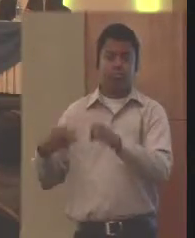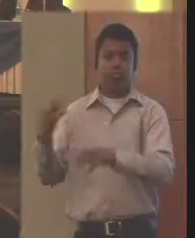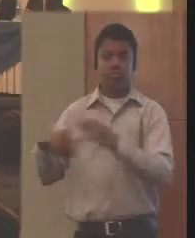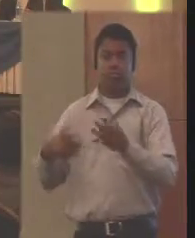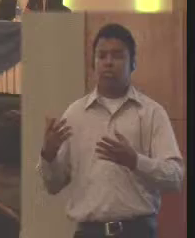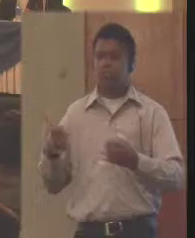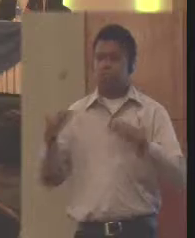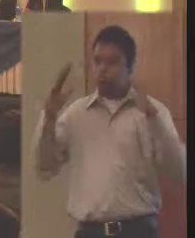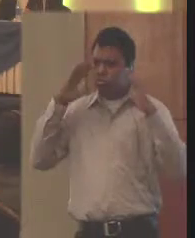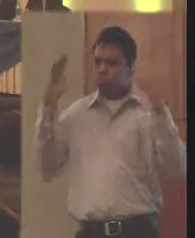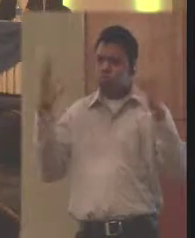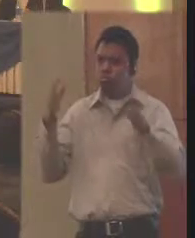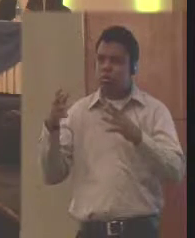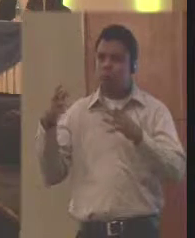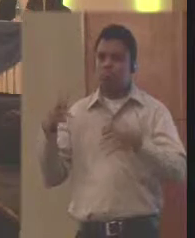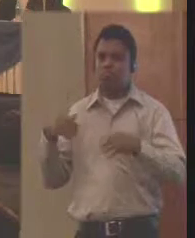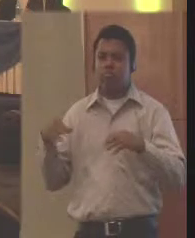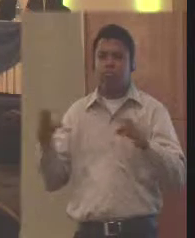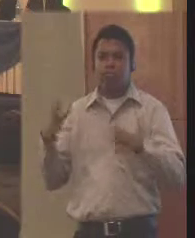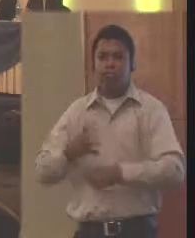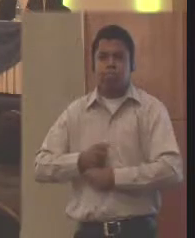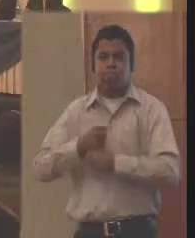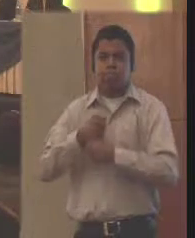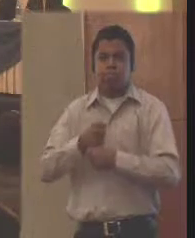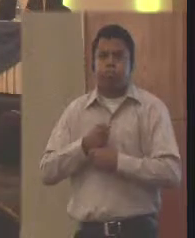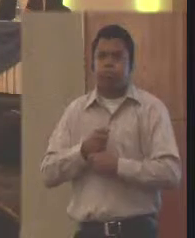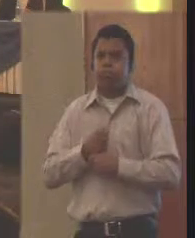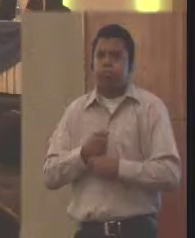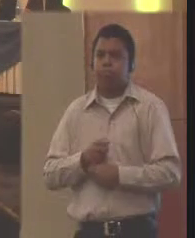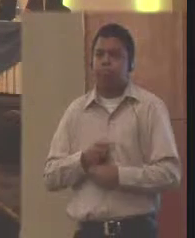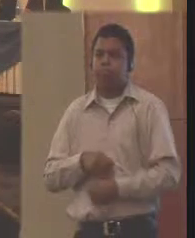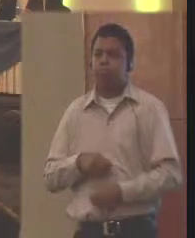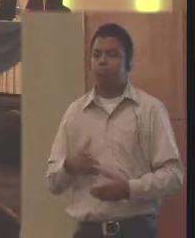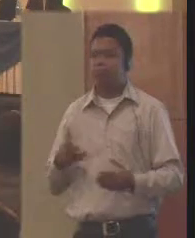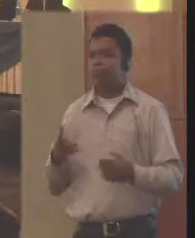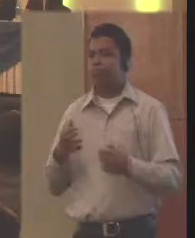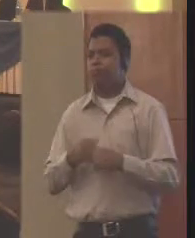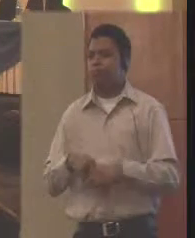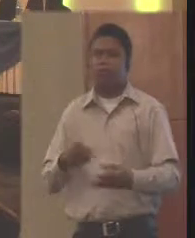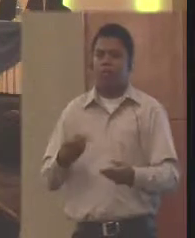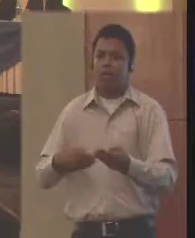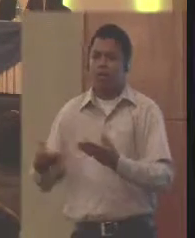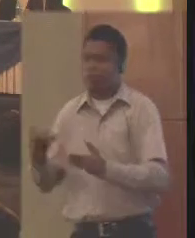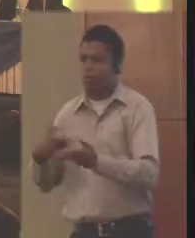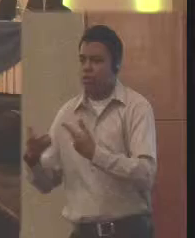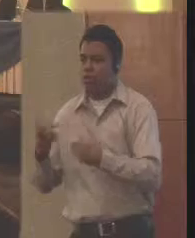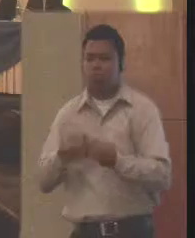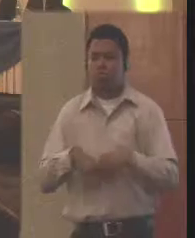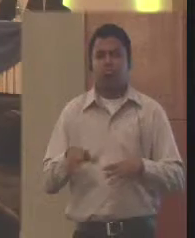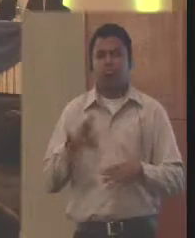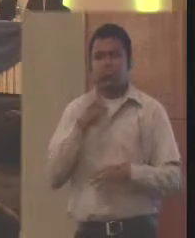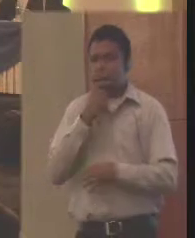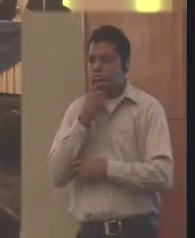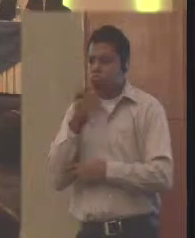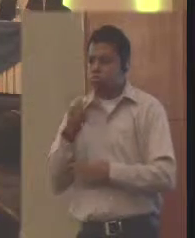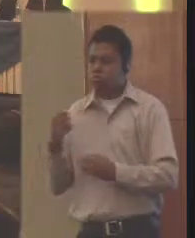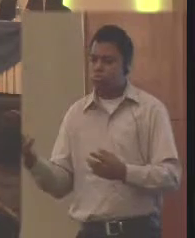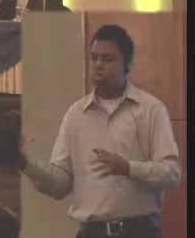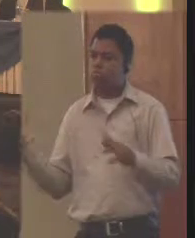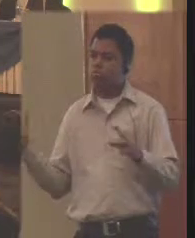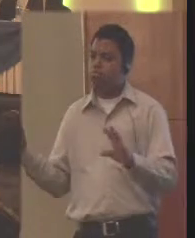del tema de financiación y de transferencia, la forma de involucrarlo y esto es prácticamente una de las recomendaciones dentro de las